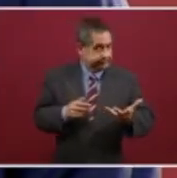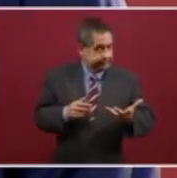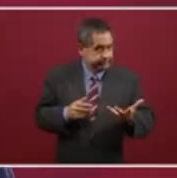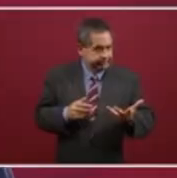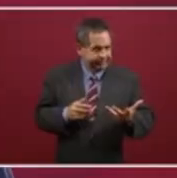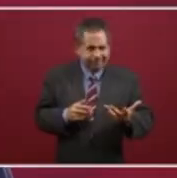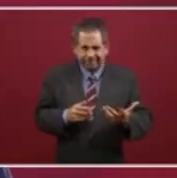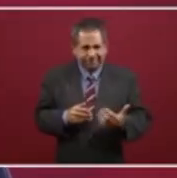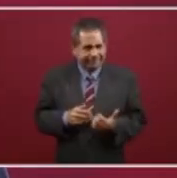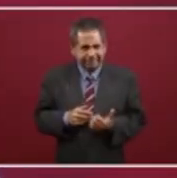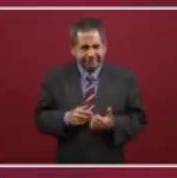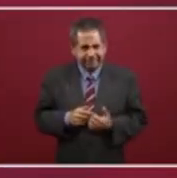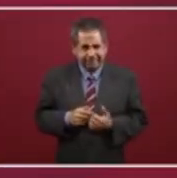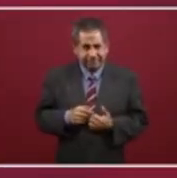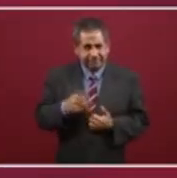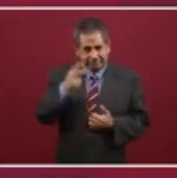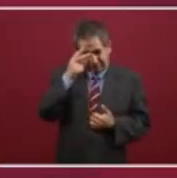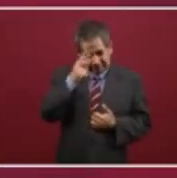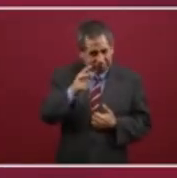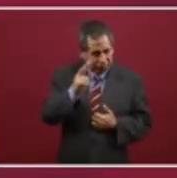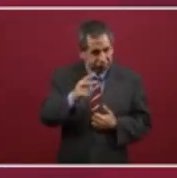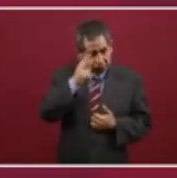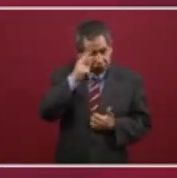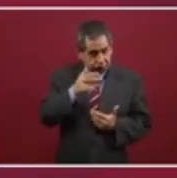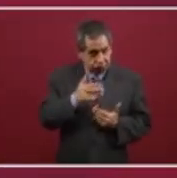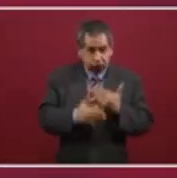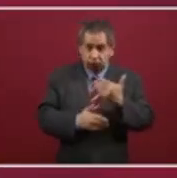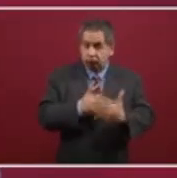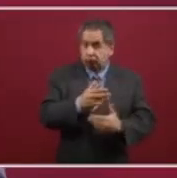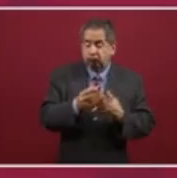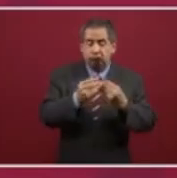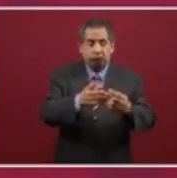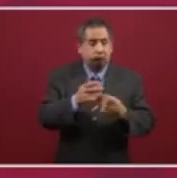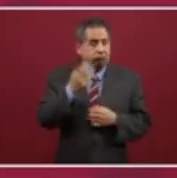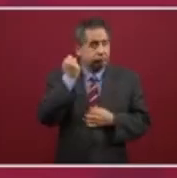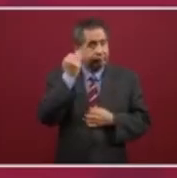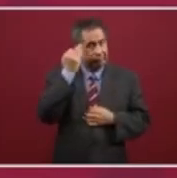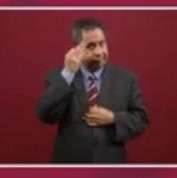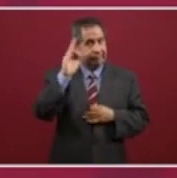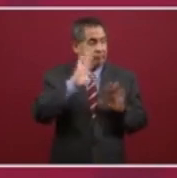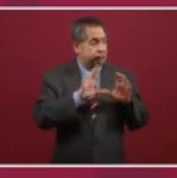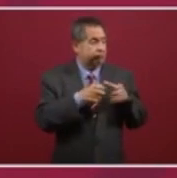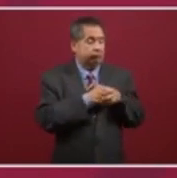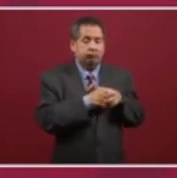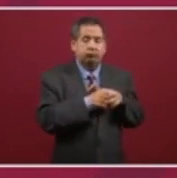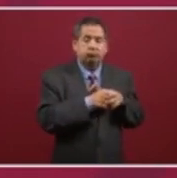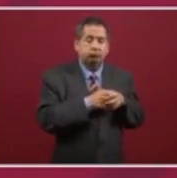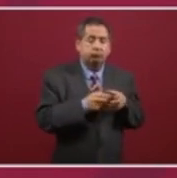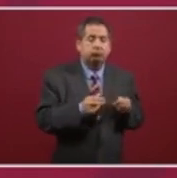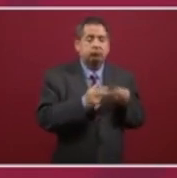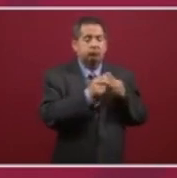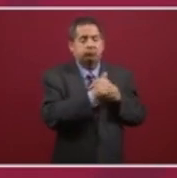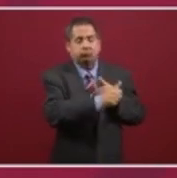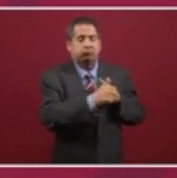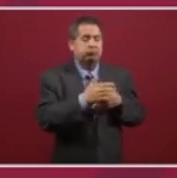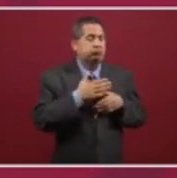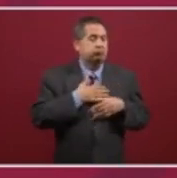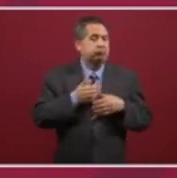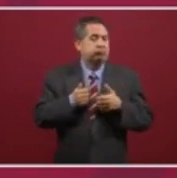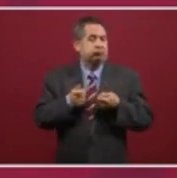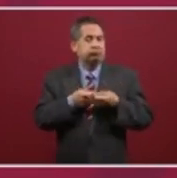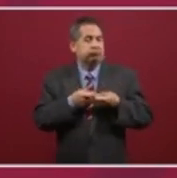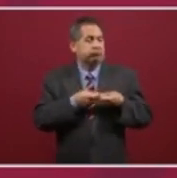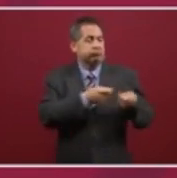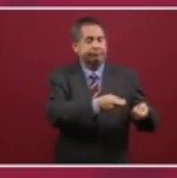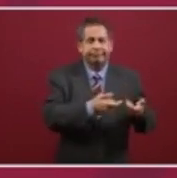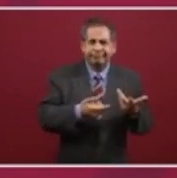México hubiese avanzado mucho en el periodo neoliberal, como si no se